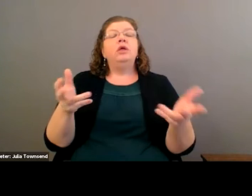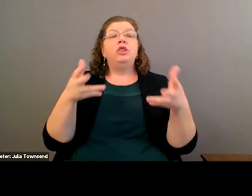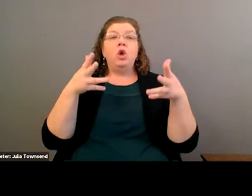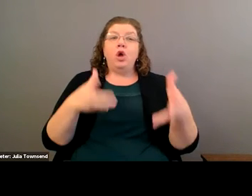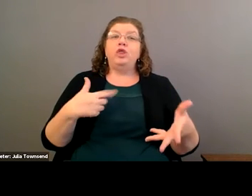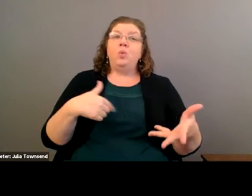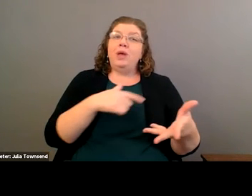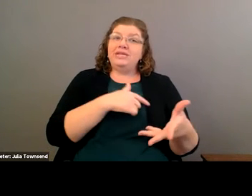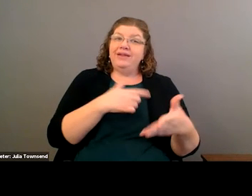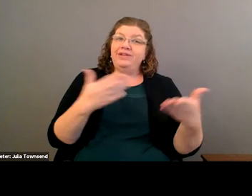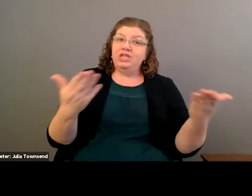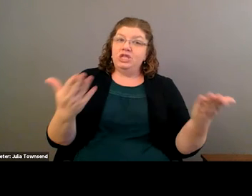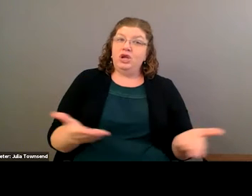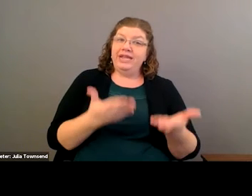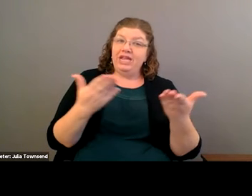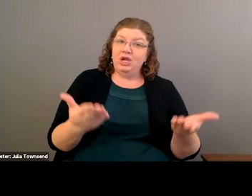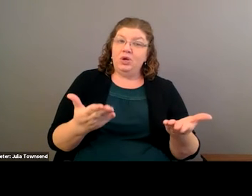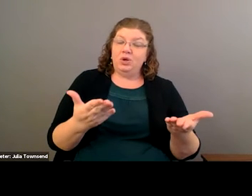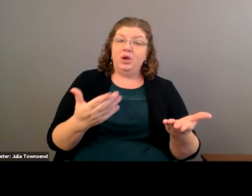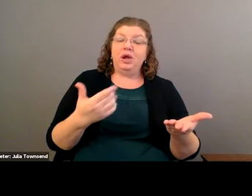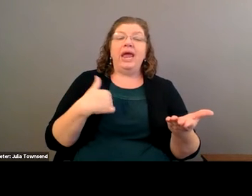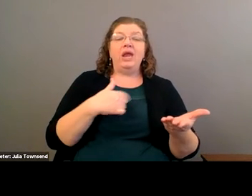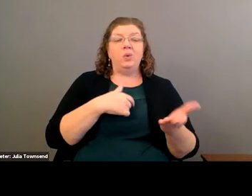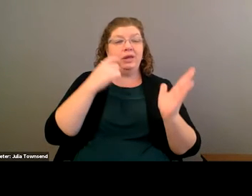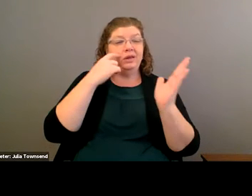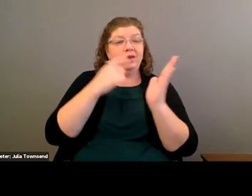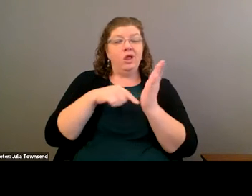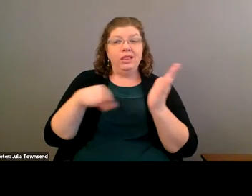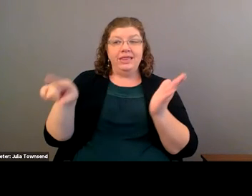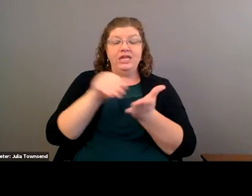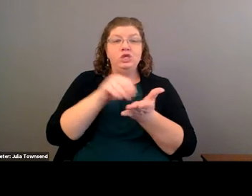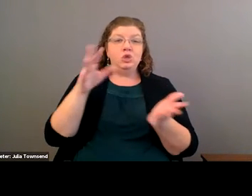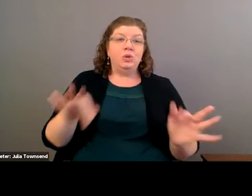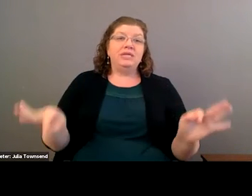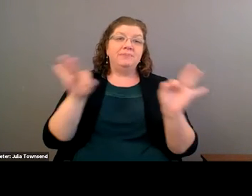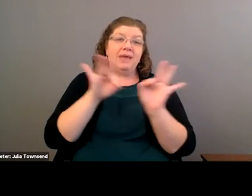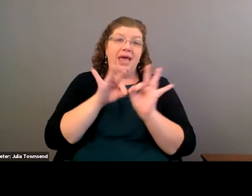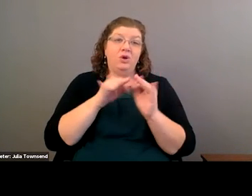que todos estamos aquí y estamos escuchando. Y estos